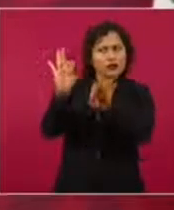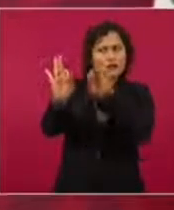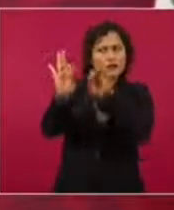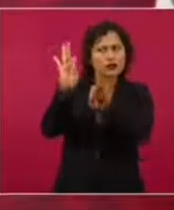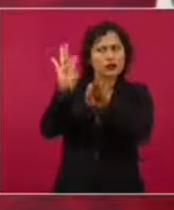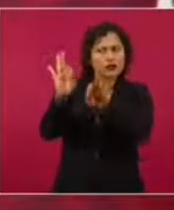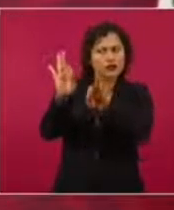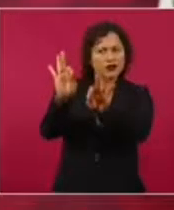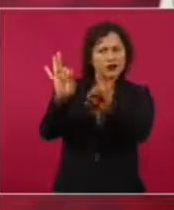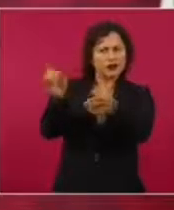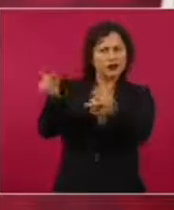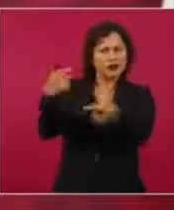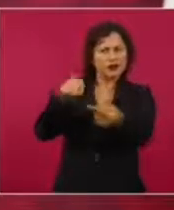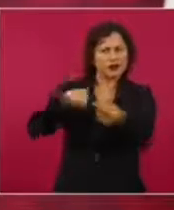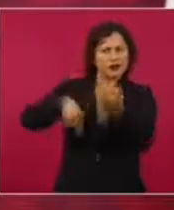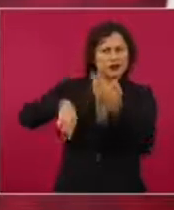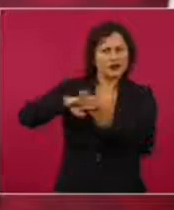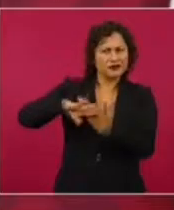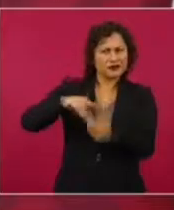me voy a quedar callado?